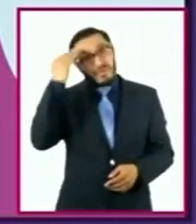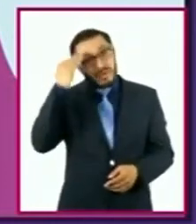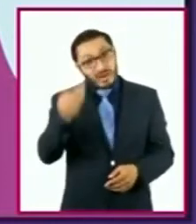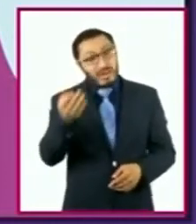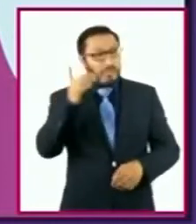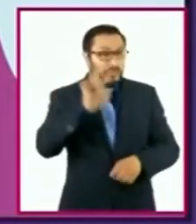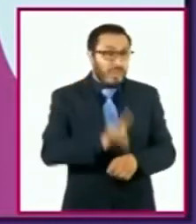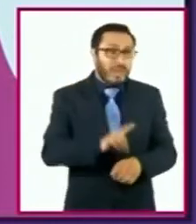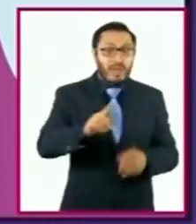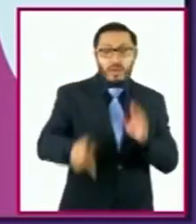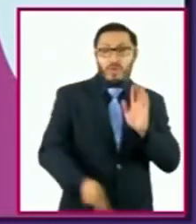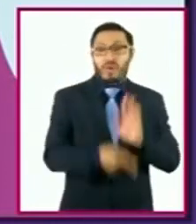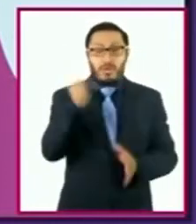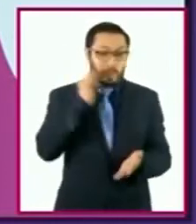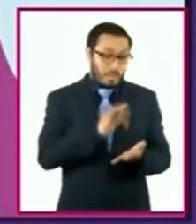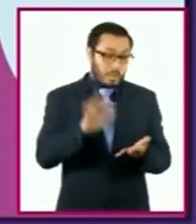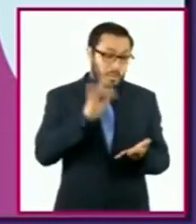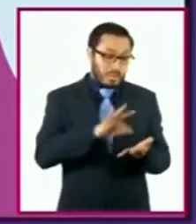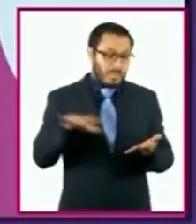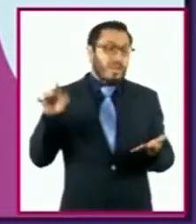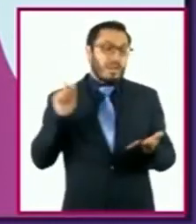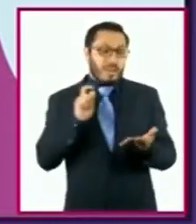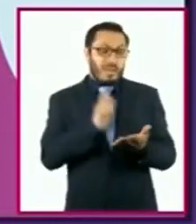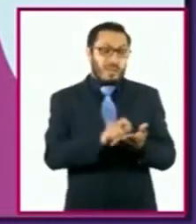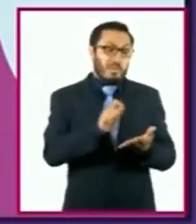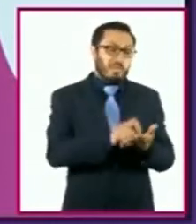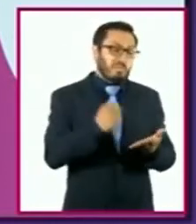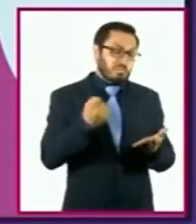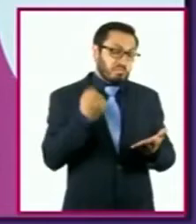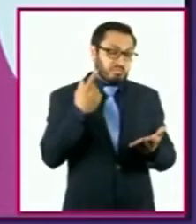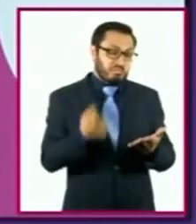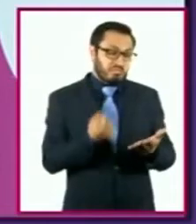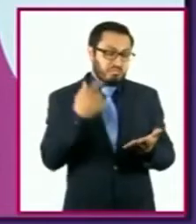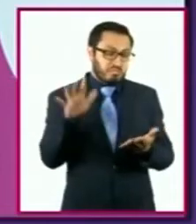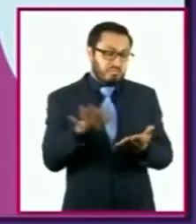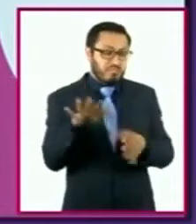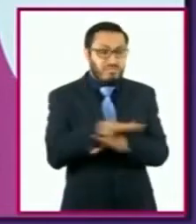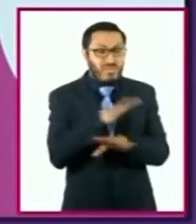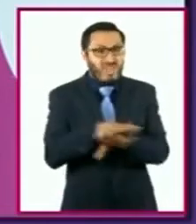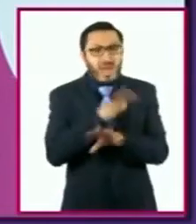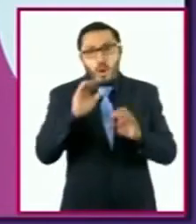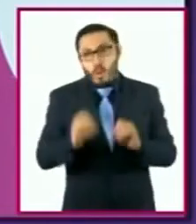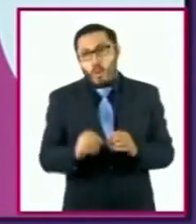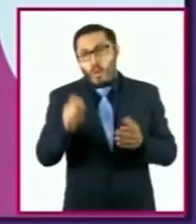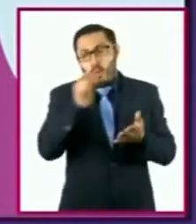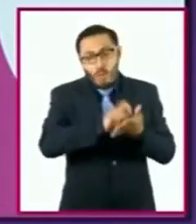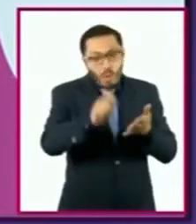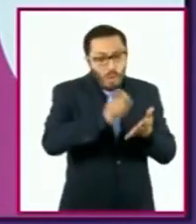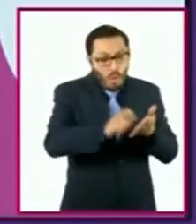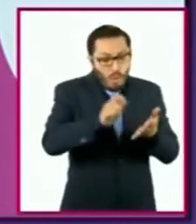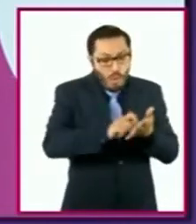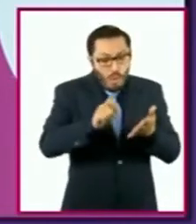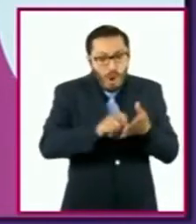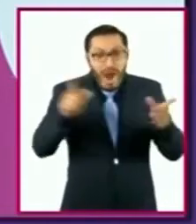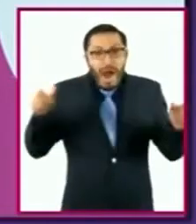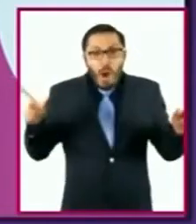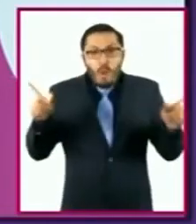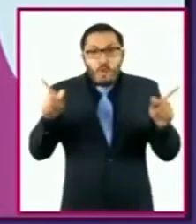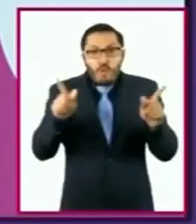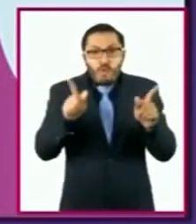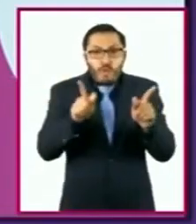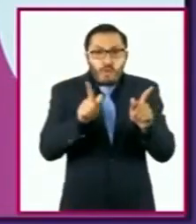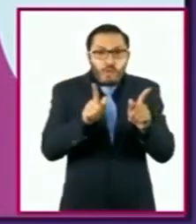lo que escribieron y modifiquen lo que consideren necesario o redacten de manera que sean más precisas